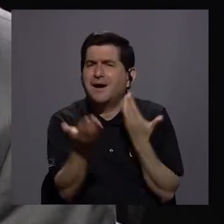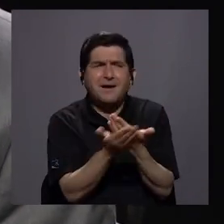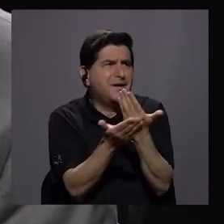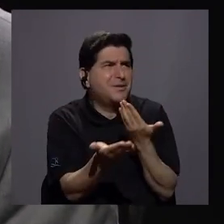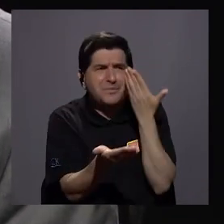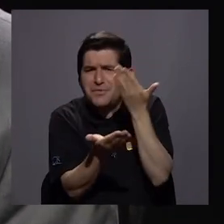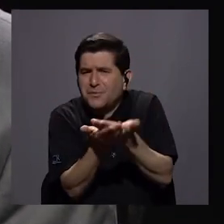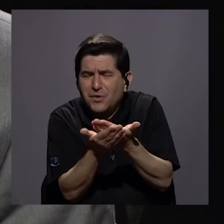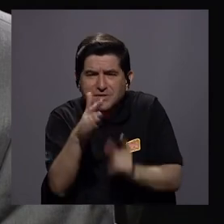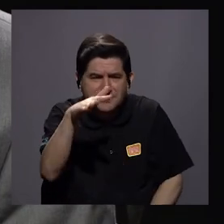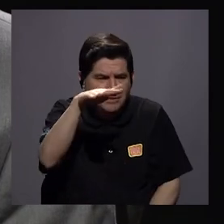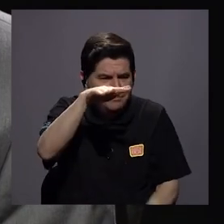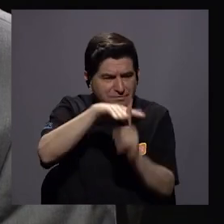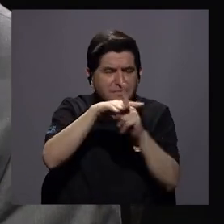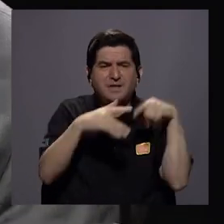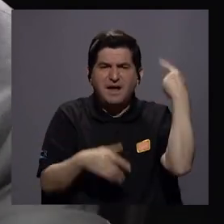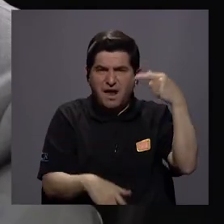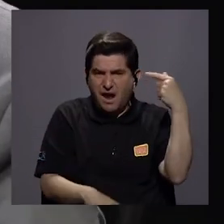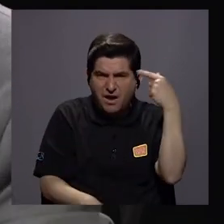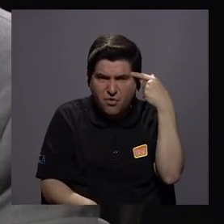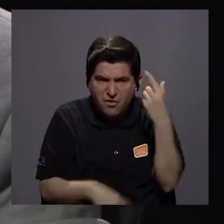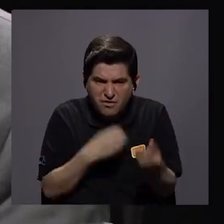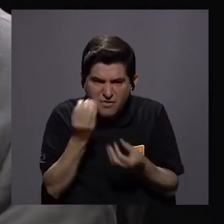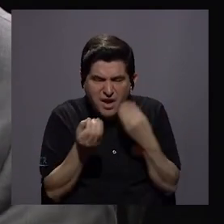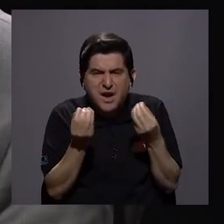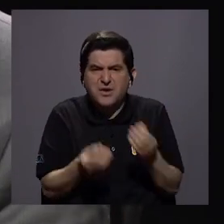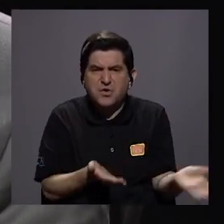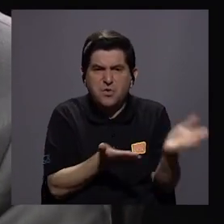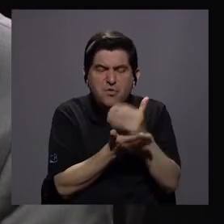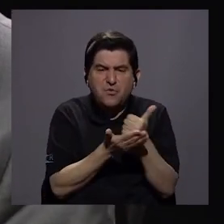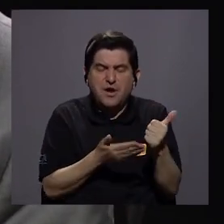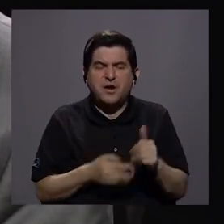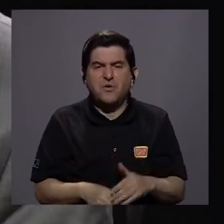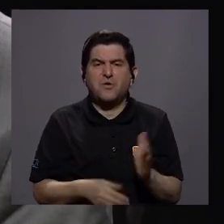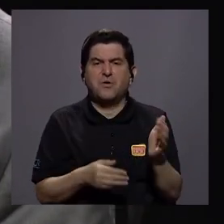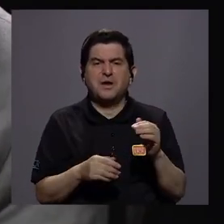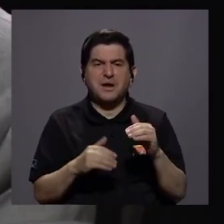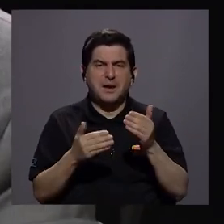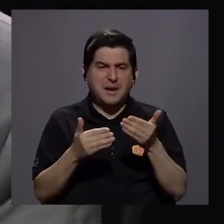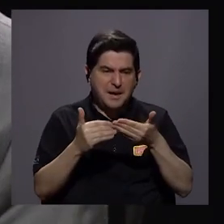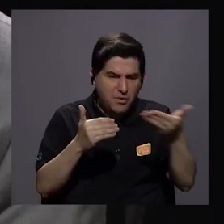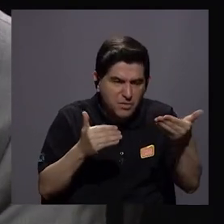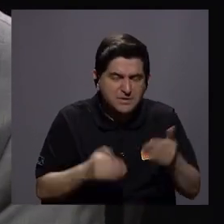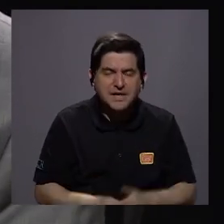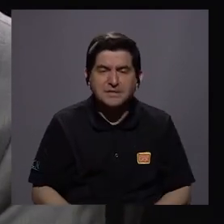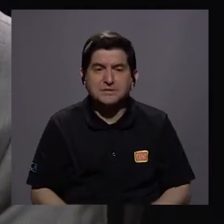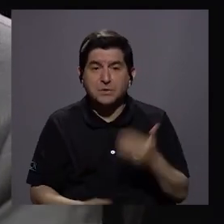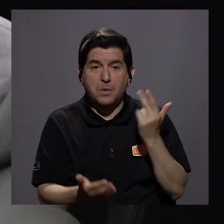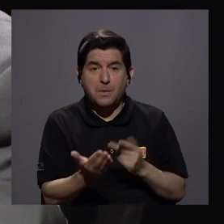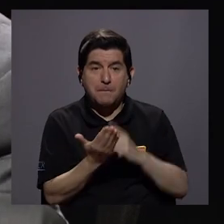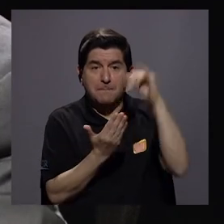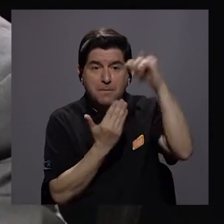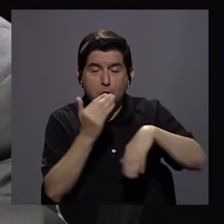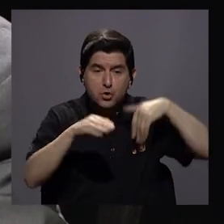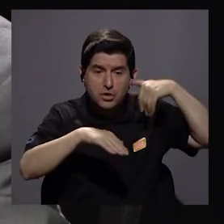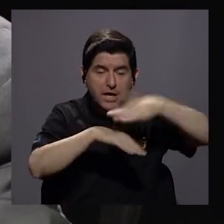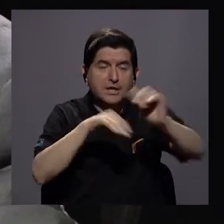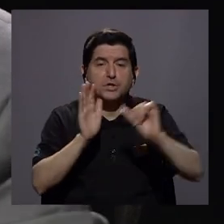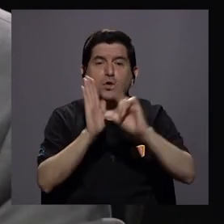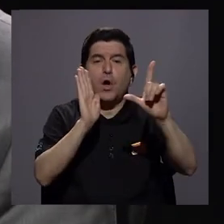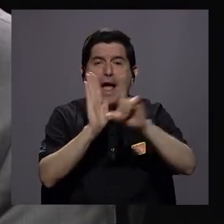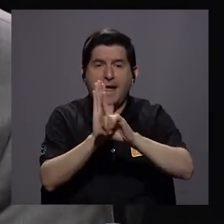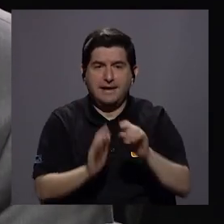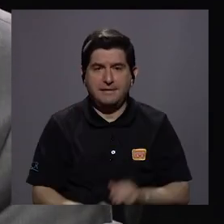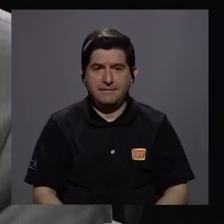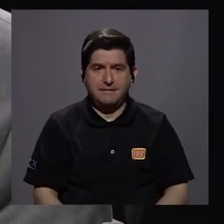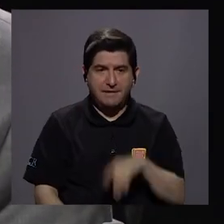propuesta surgió que el gobierno lo que hizo fue que recogió algunas de ellas, elaboró un proyecto y lo mandó a la Asamblea Legislativa.